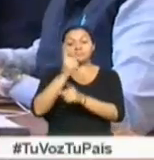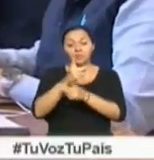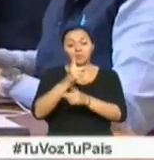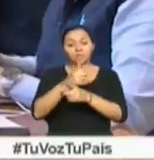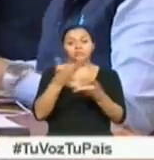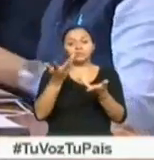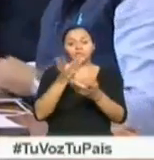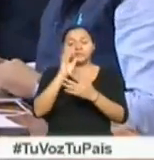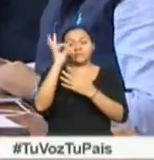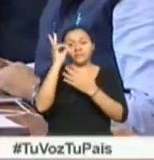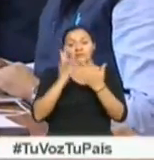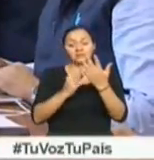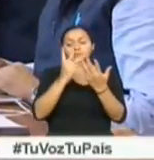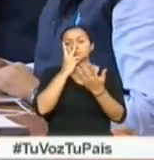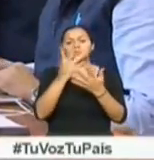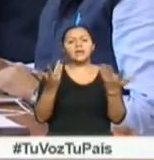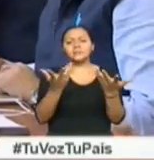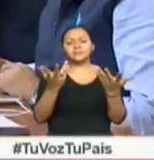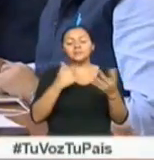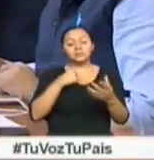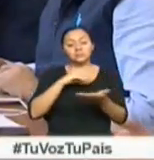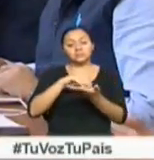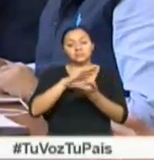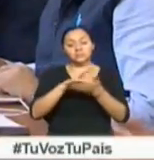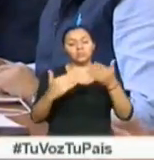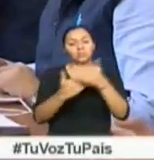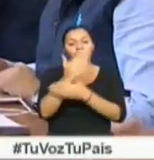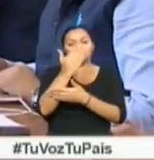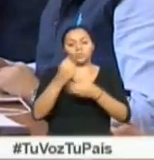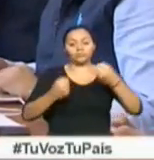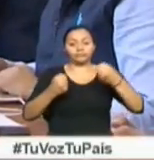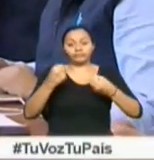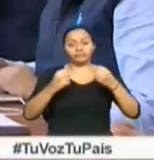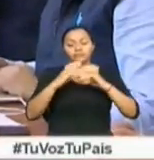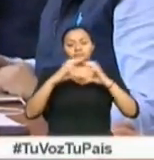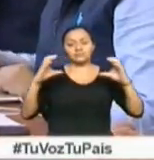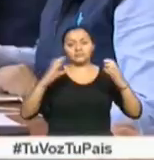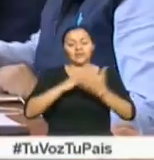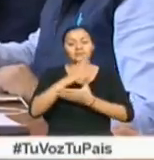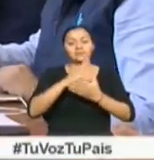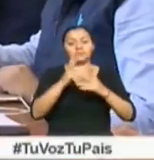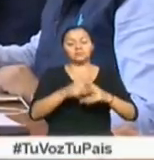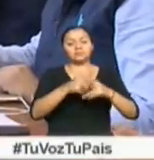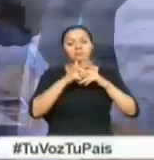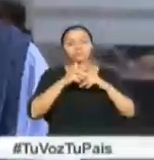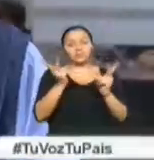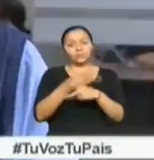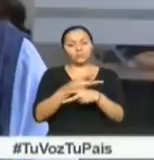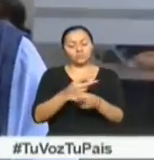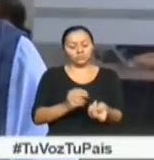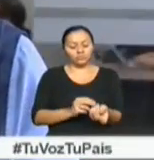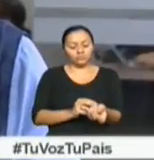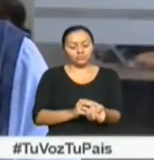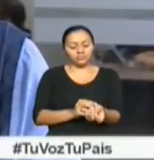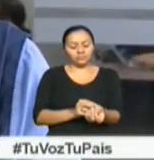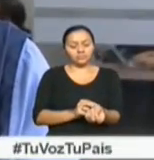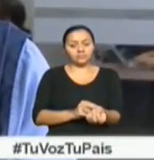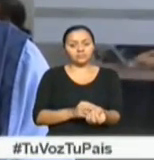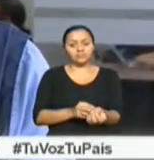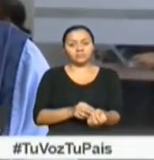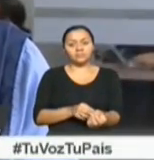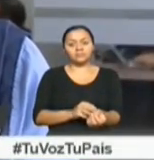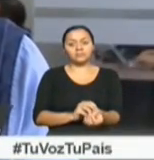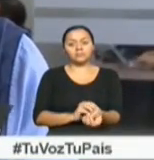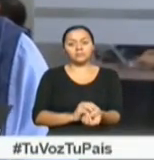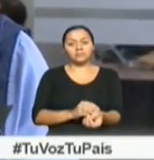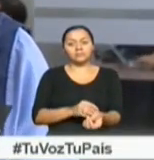la entidad financiera, se ha previsto la implementación de unidades móviles y acceso a créditos para producción. Es porque involucramos a que